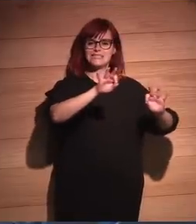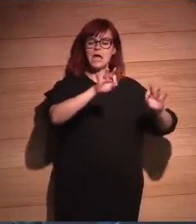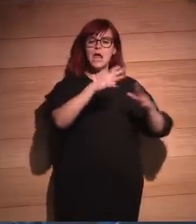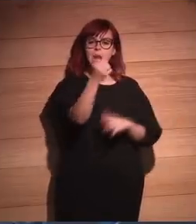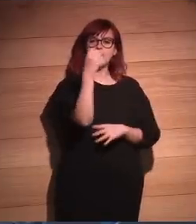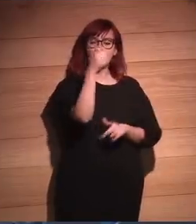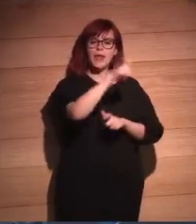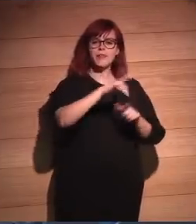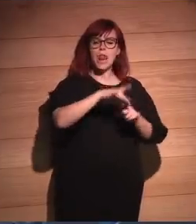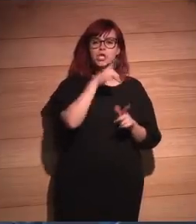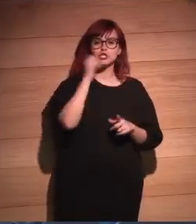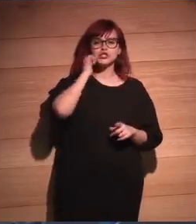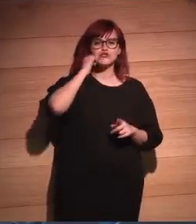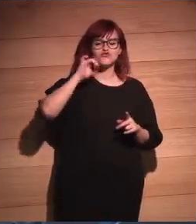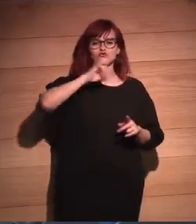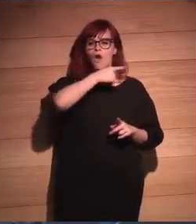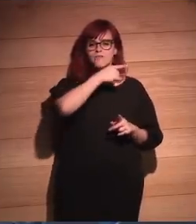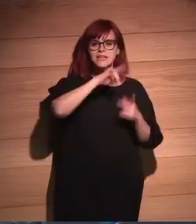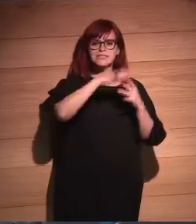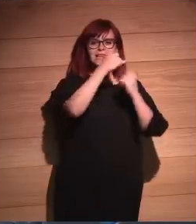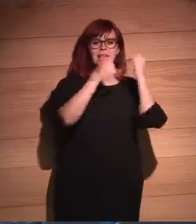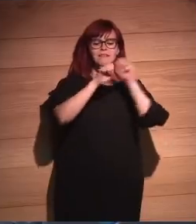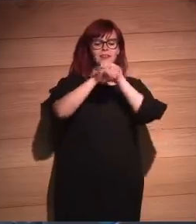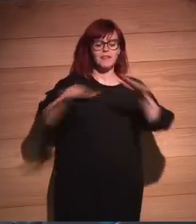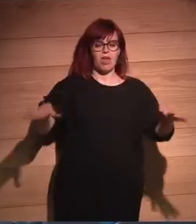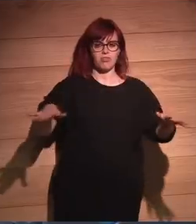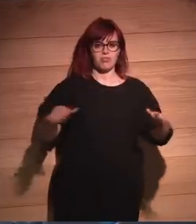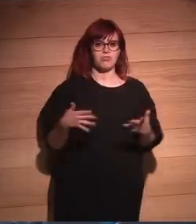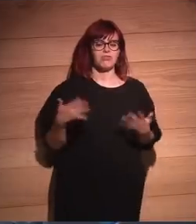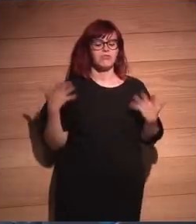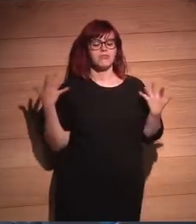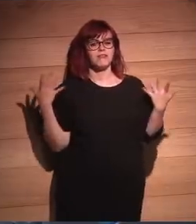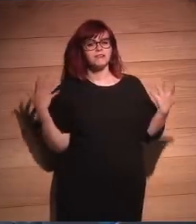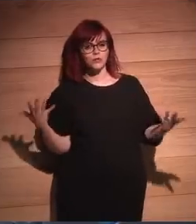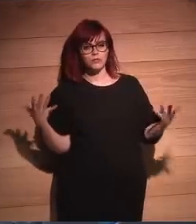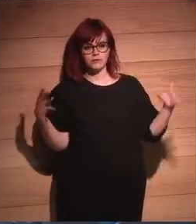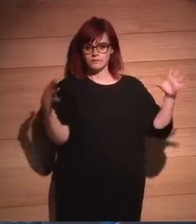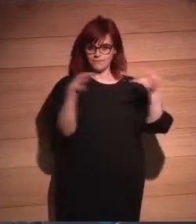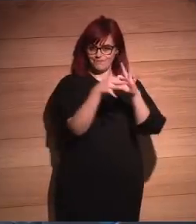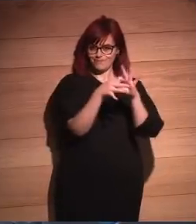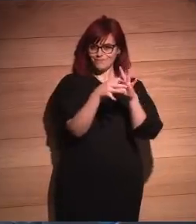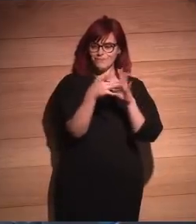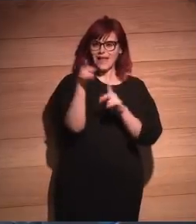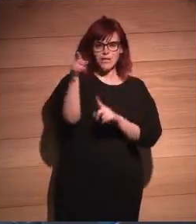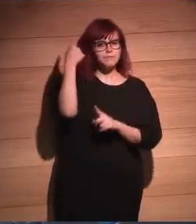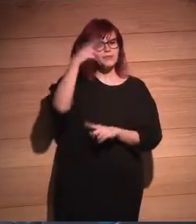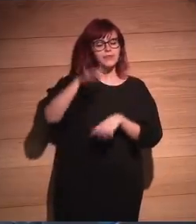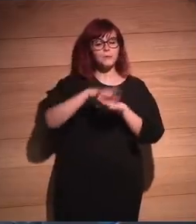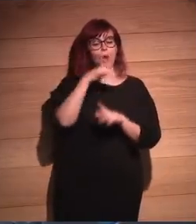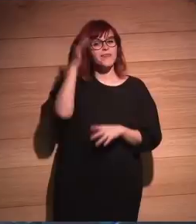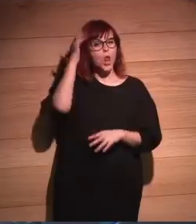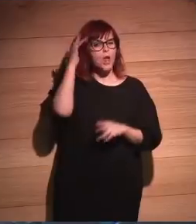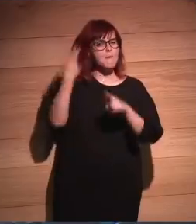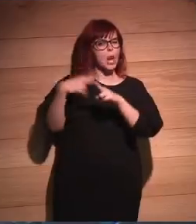poder de los soviets y la electrificación. O sea, es decir, se asocia el éxito de una